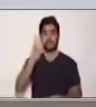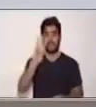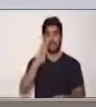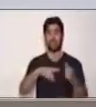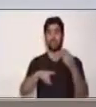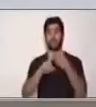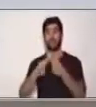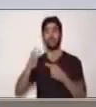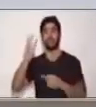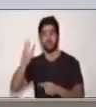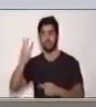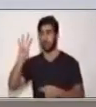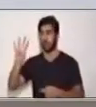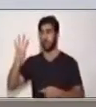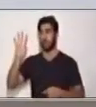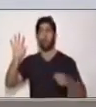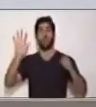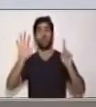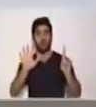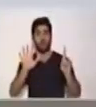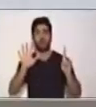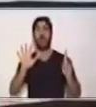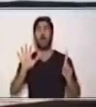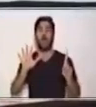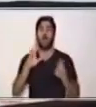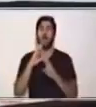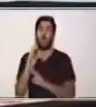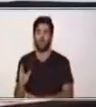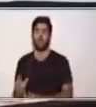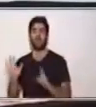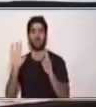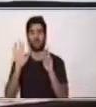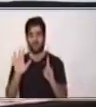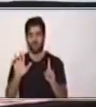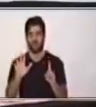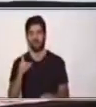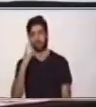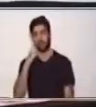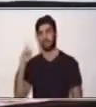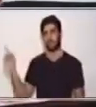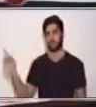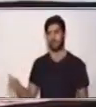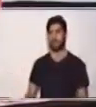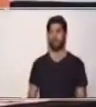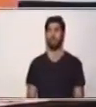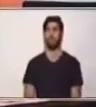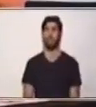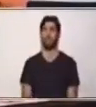la respuesta me va a dar en todo caso el número 6.